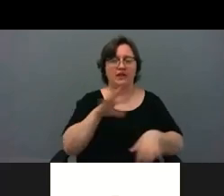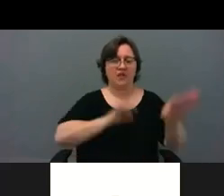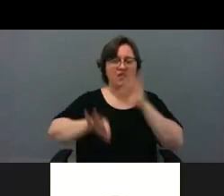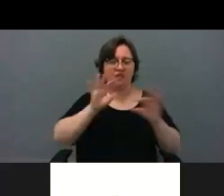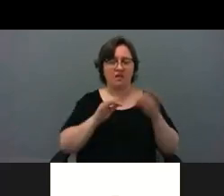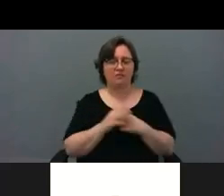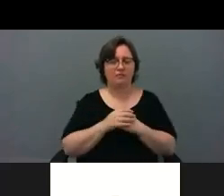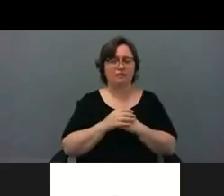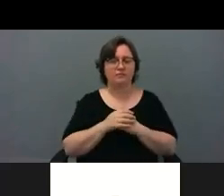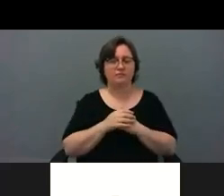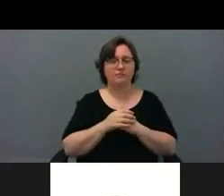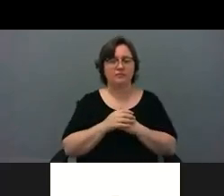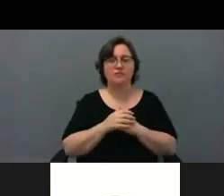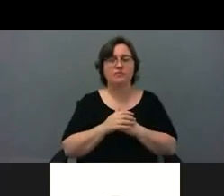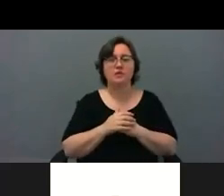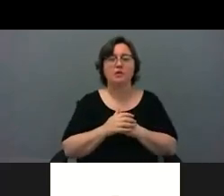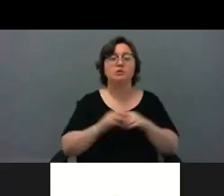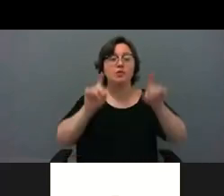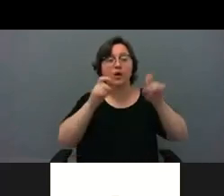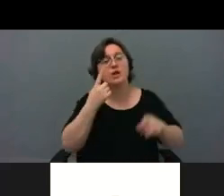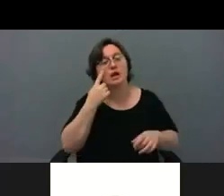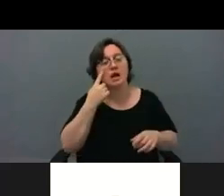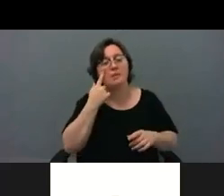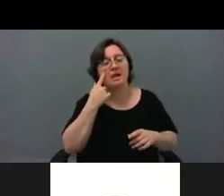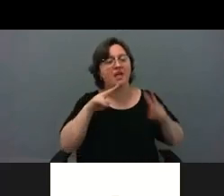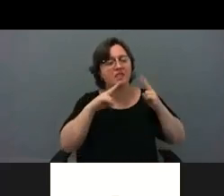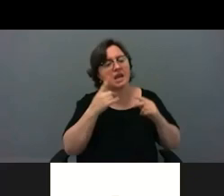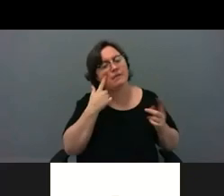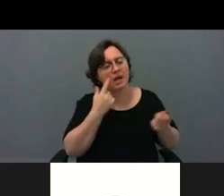la educadora está pues para ver cómo se va haciendo esa cena.